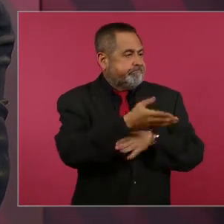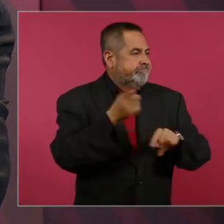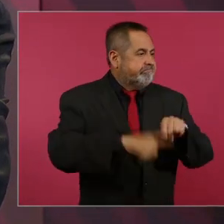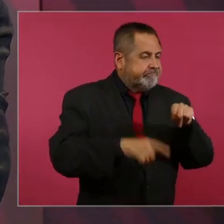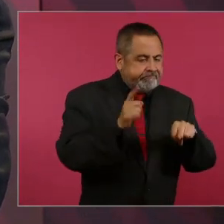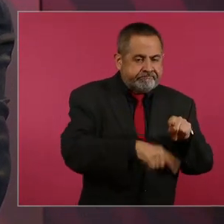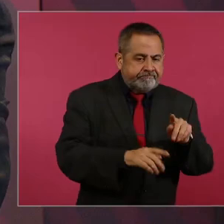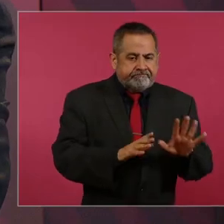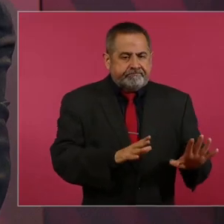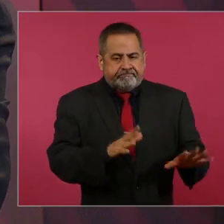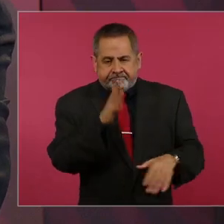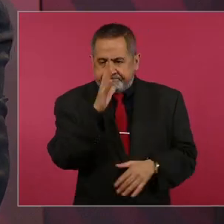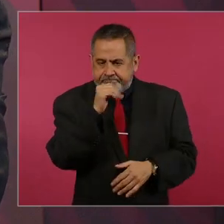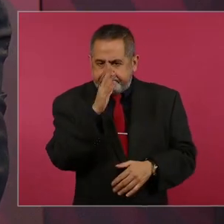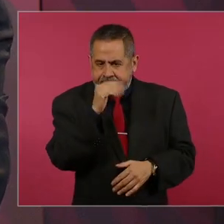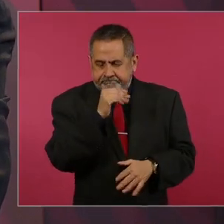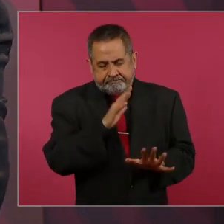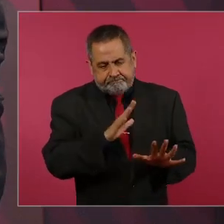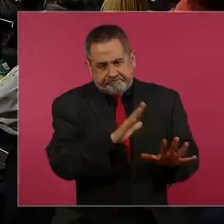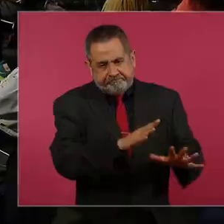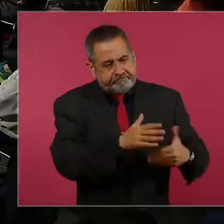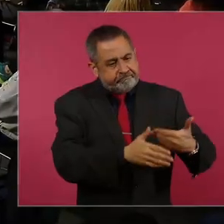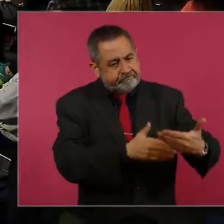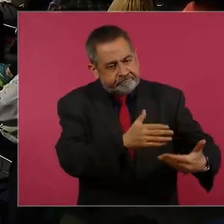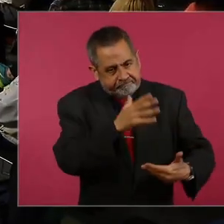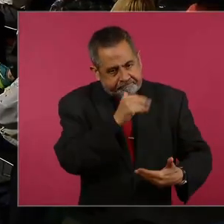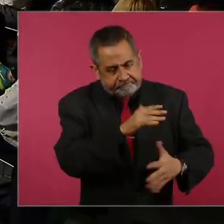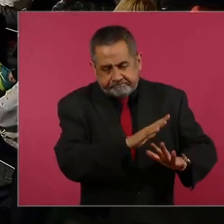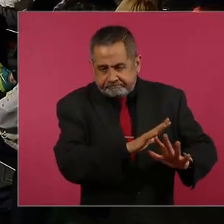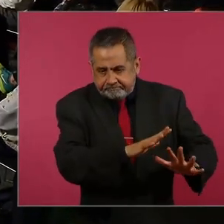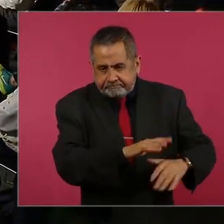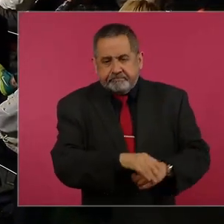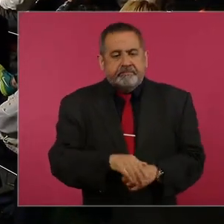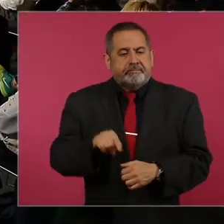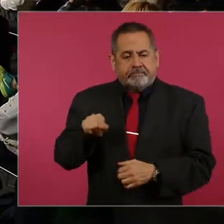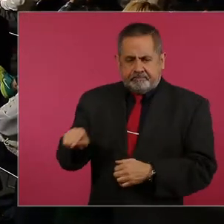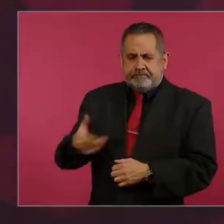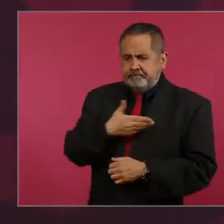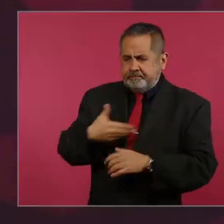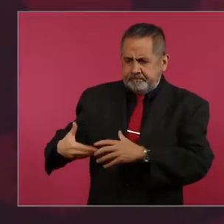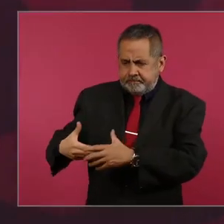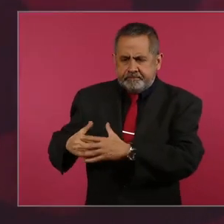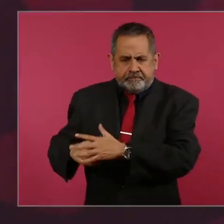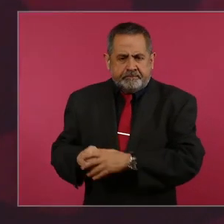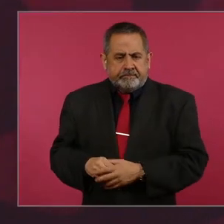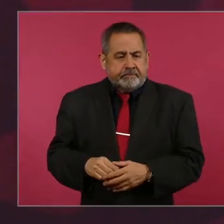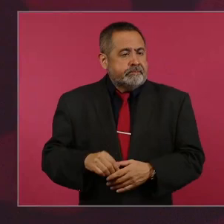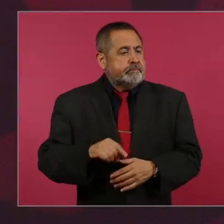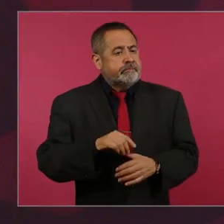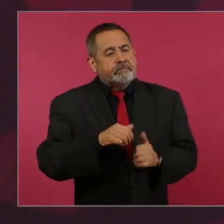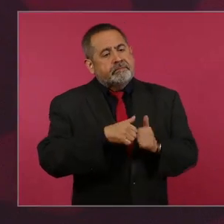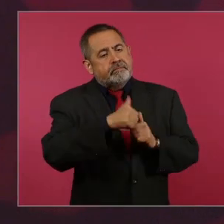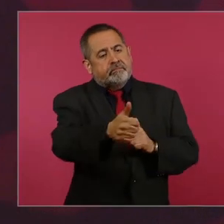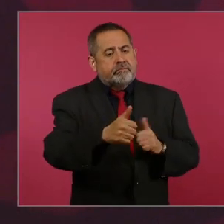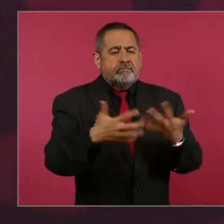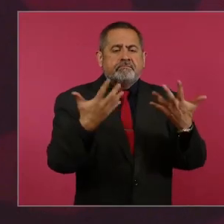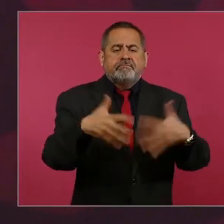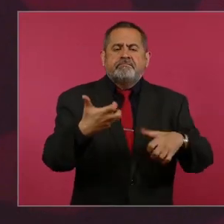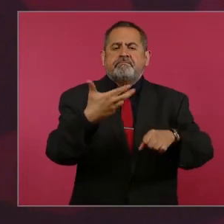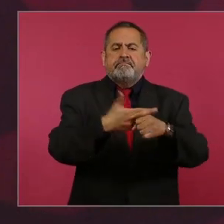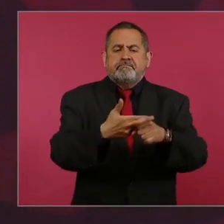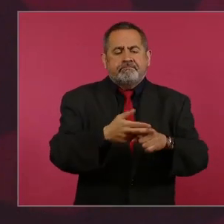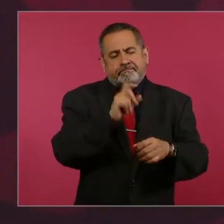No hemos podido avanzar, porque también son empresas independientes, en todo lo